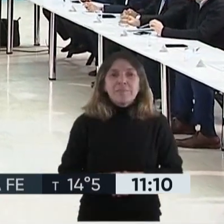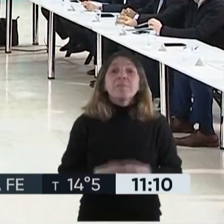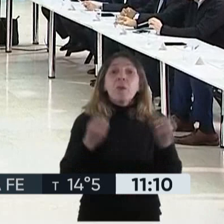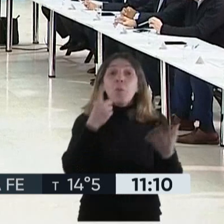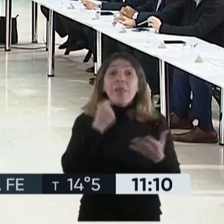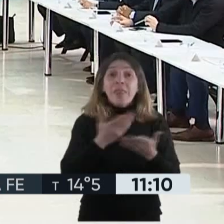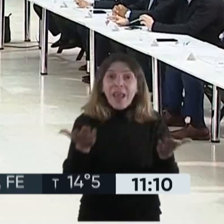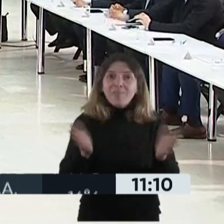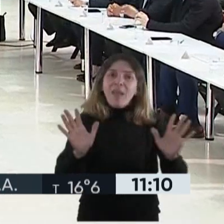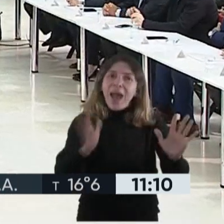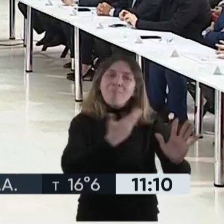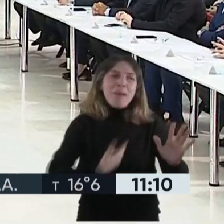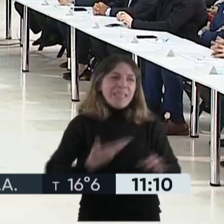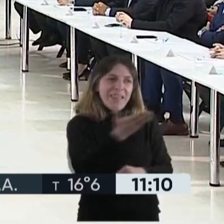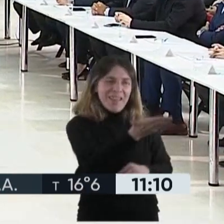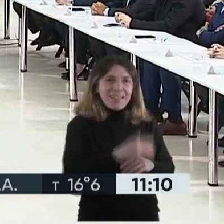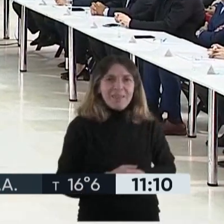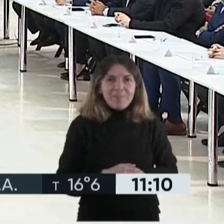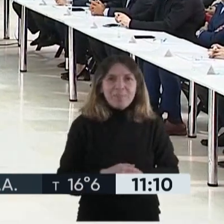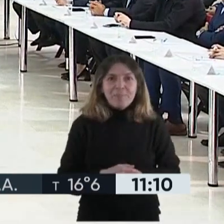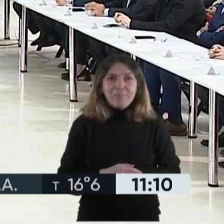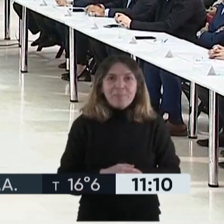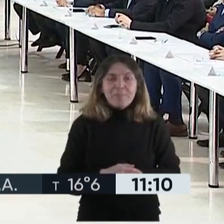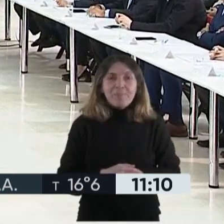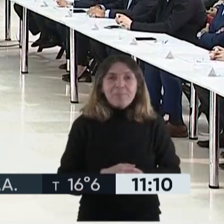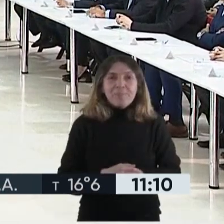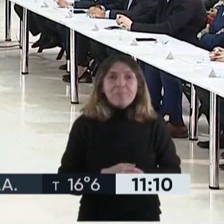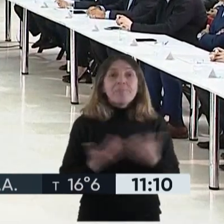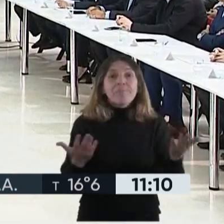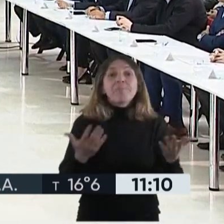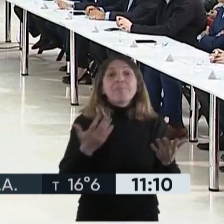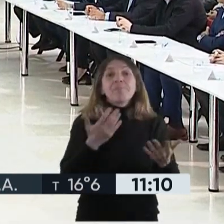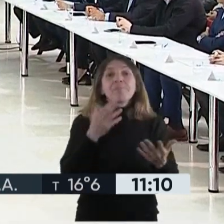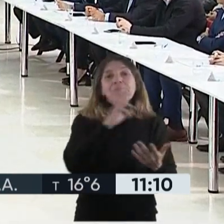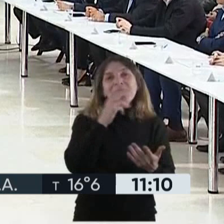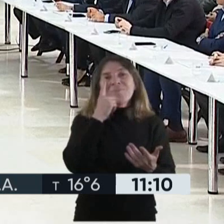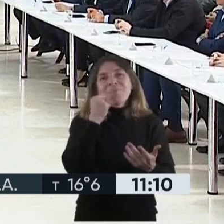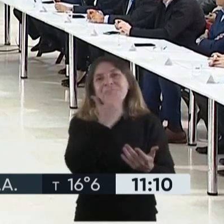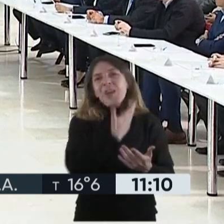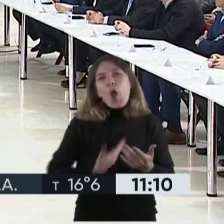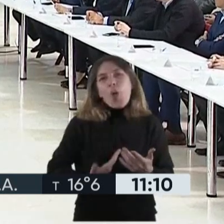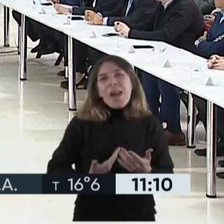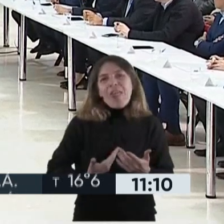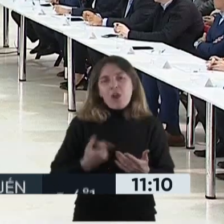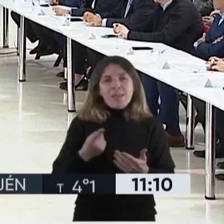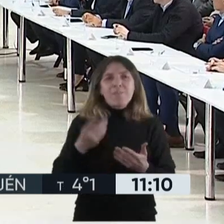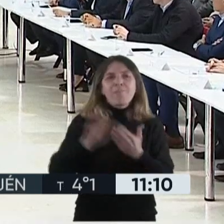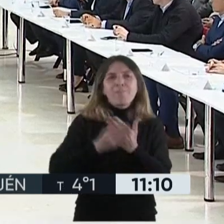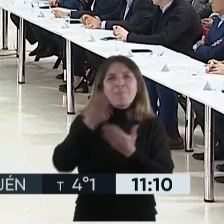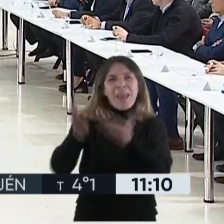Buen día, señor Presidente, señores y señoras gobernadores y gobernadoras,